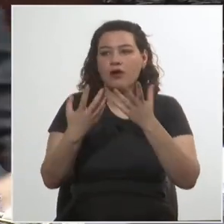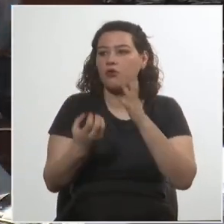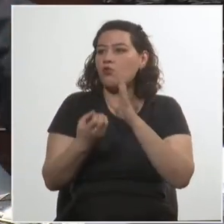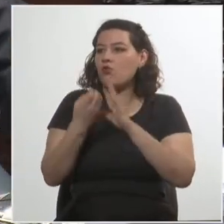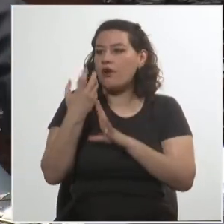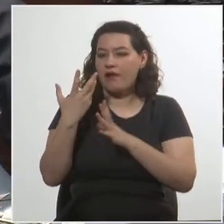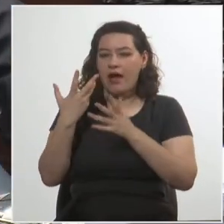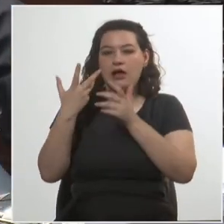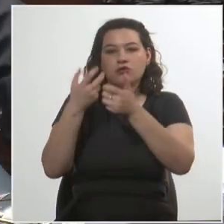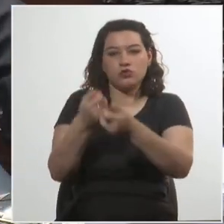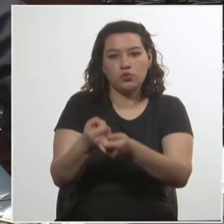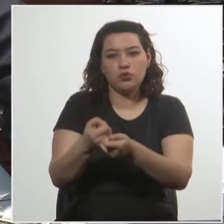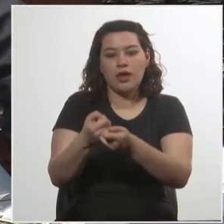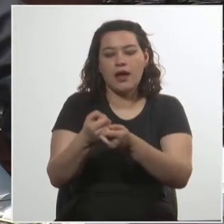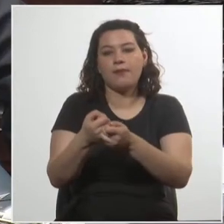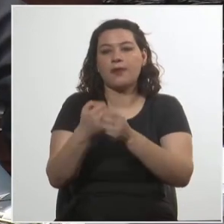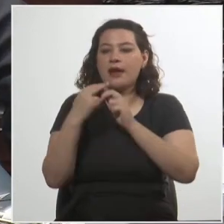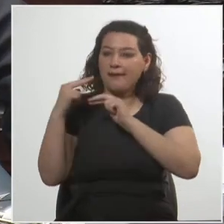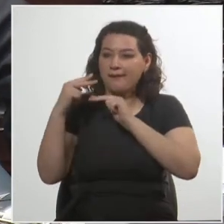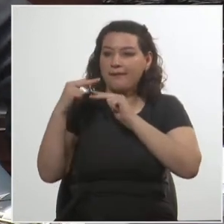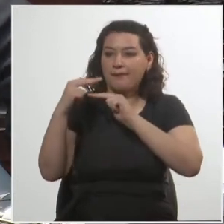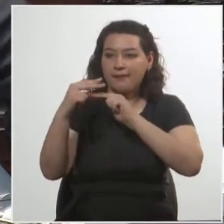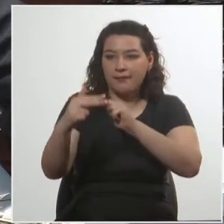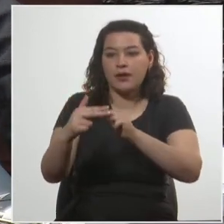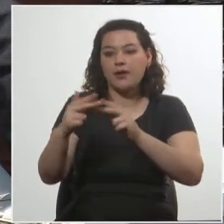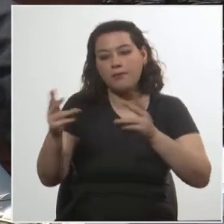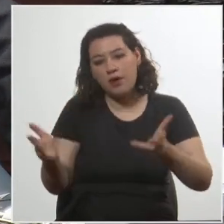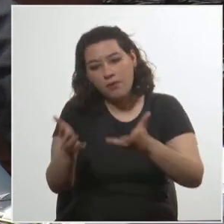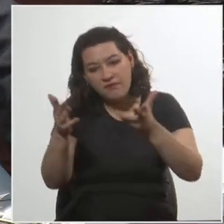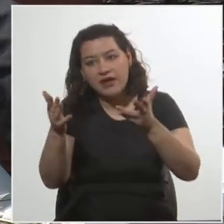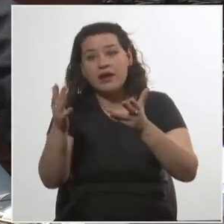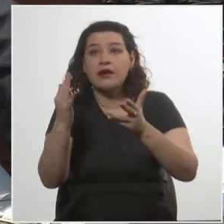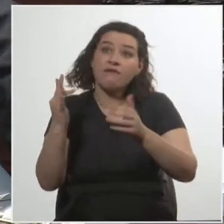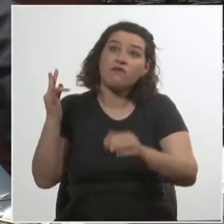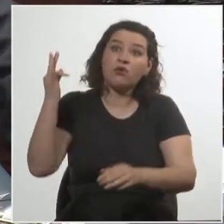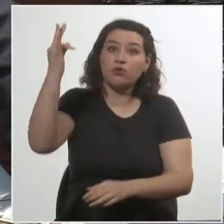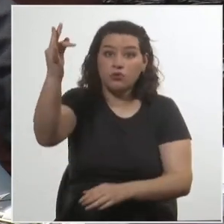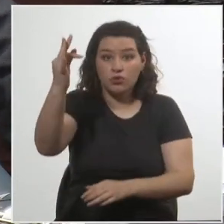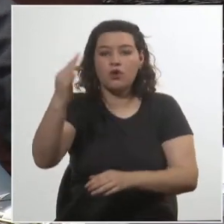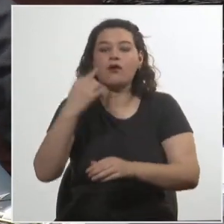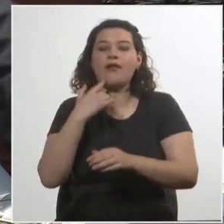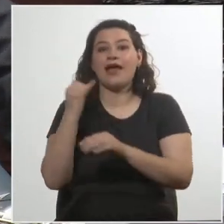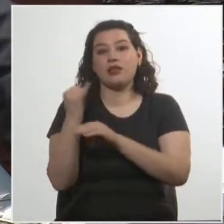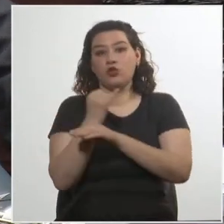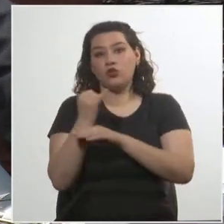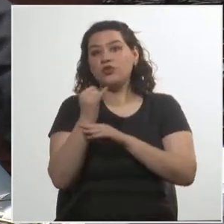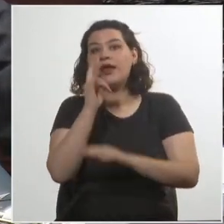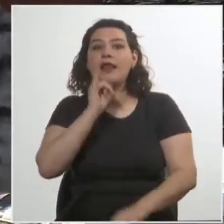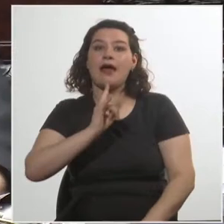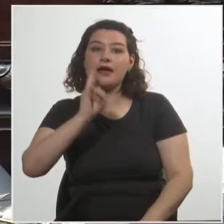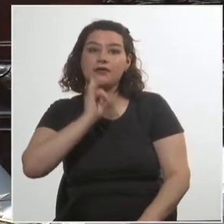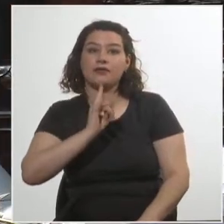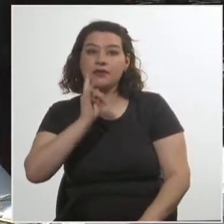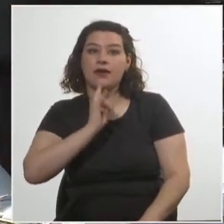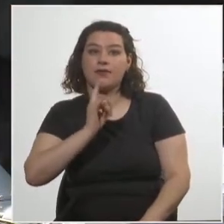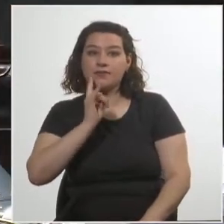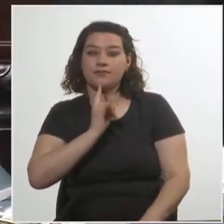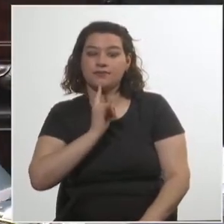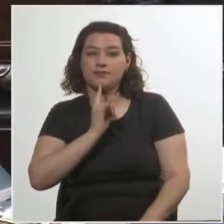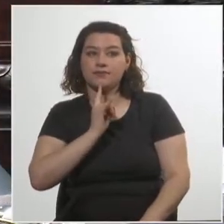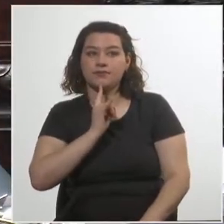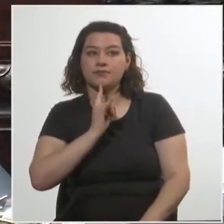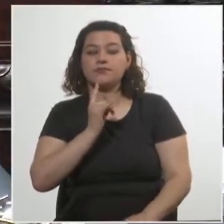que permitan sostener y proyectar y promover la industria láctea nacional y fundamentalmente la actividad lechera en su conjunto